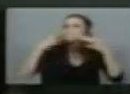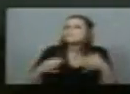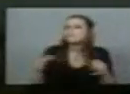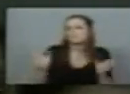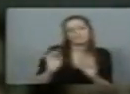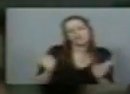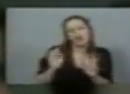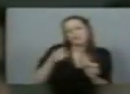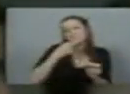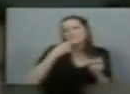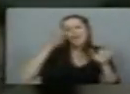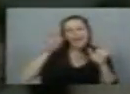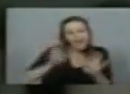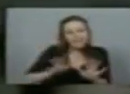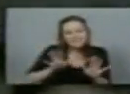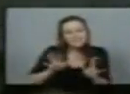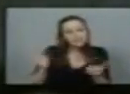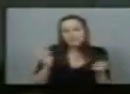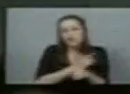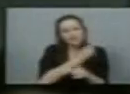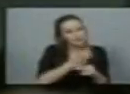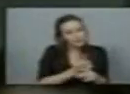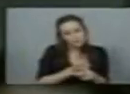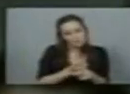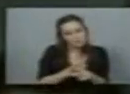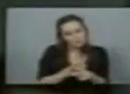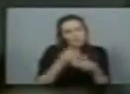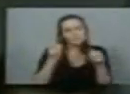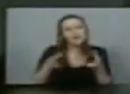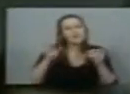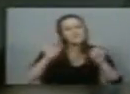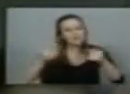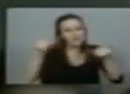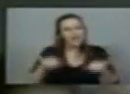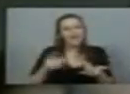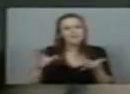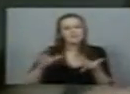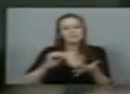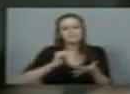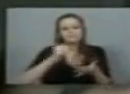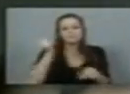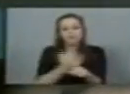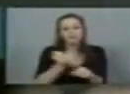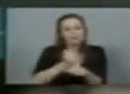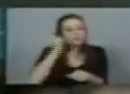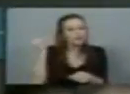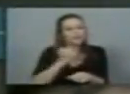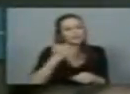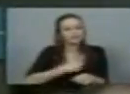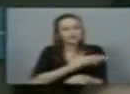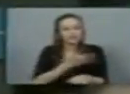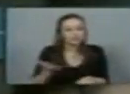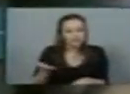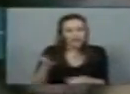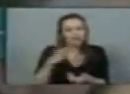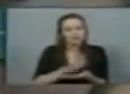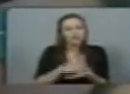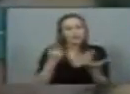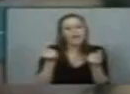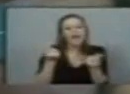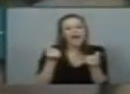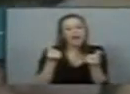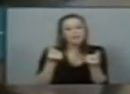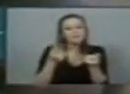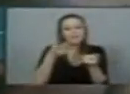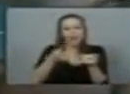así fuera tampoco correspondería, porque también hay una función social en el capital que